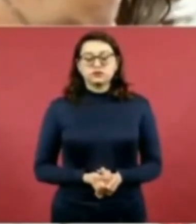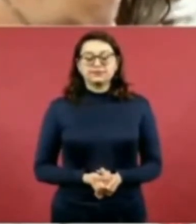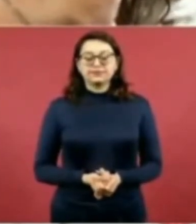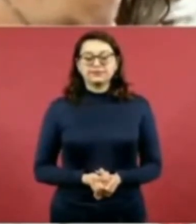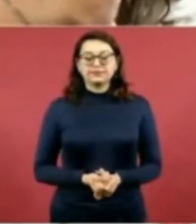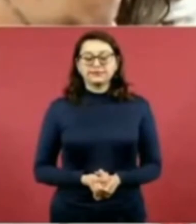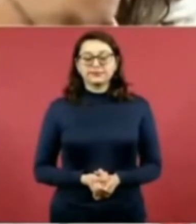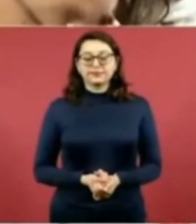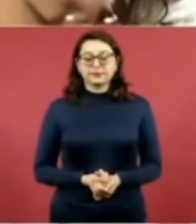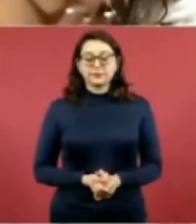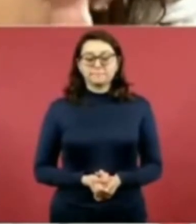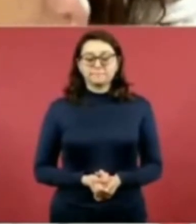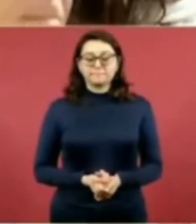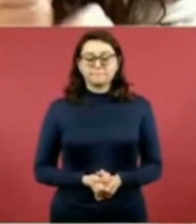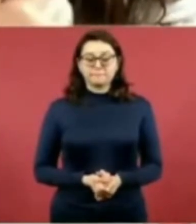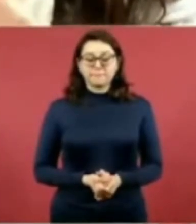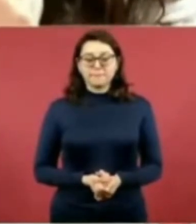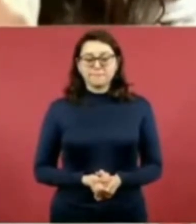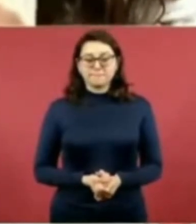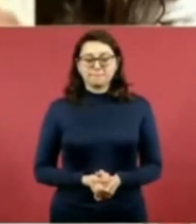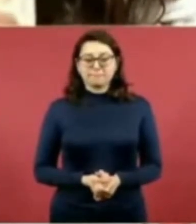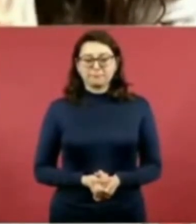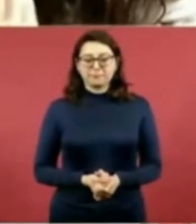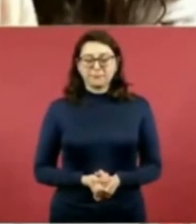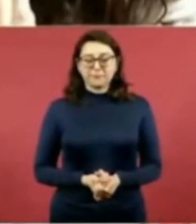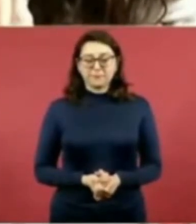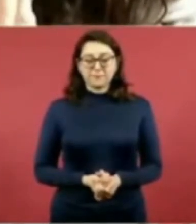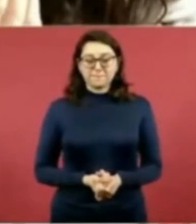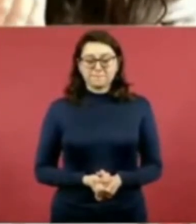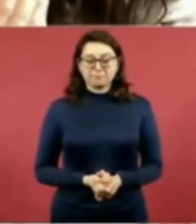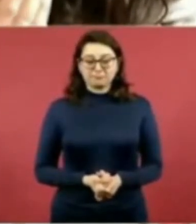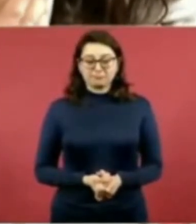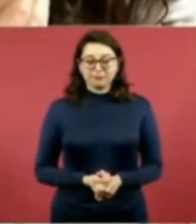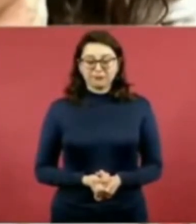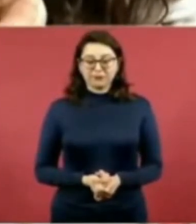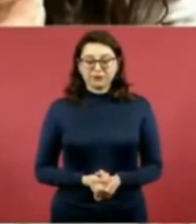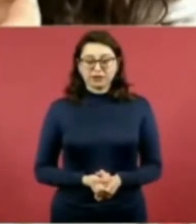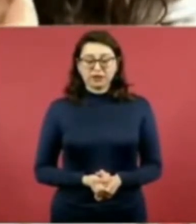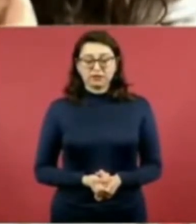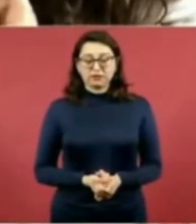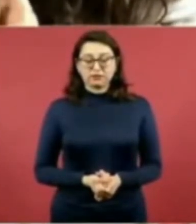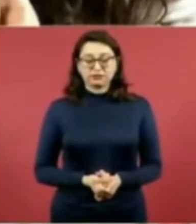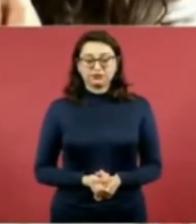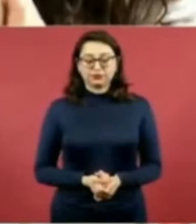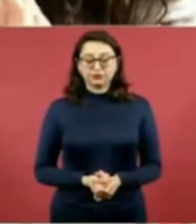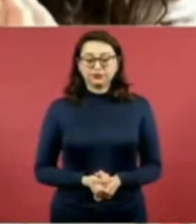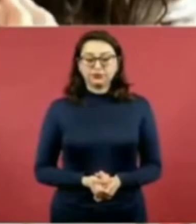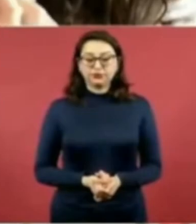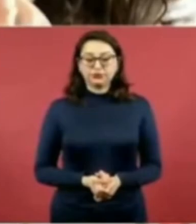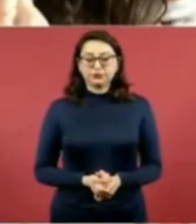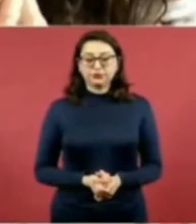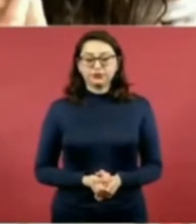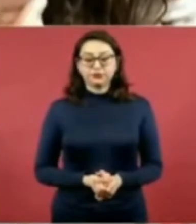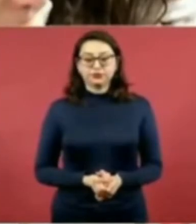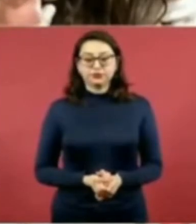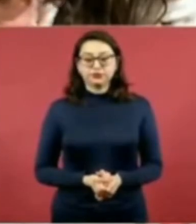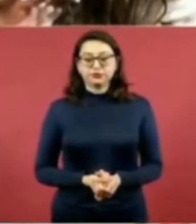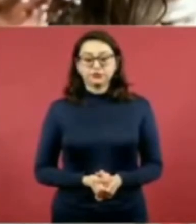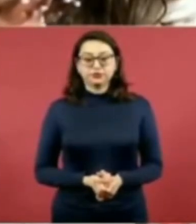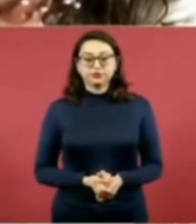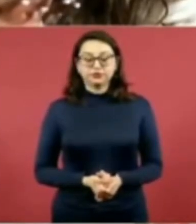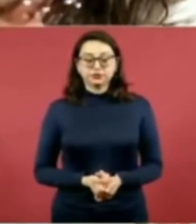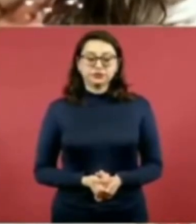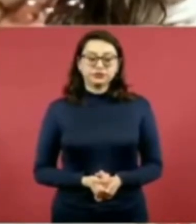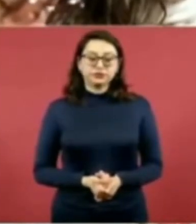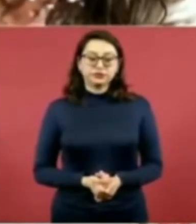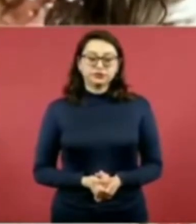haya justicia y escribir, porque mi principal labor es escribir. Yo soy comunicadora. Nada más hacer un poco de